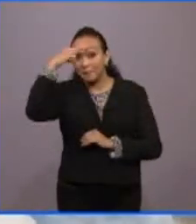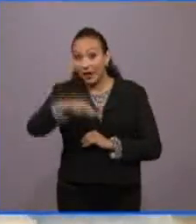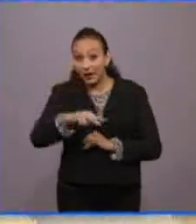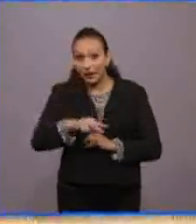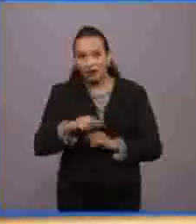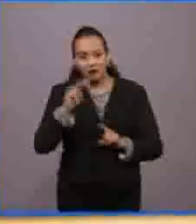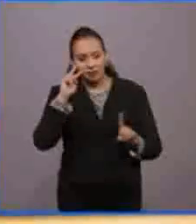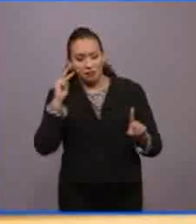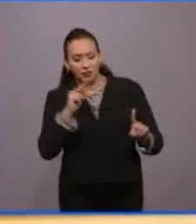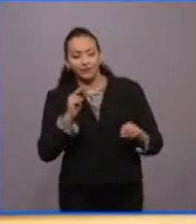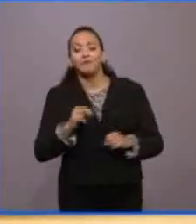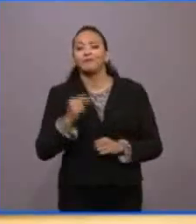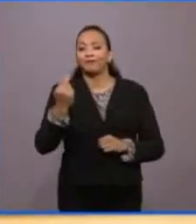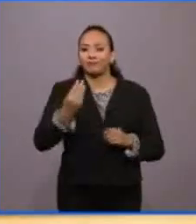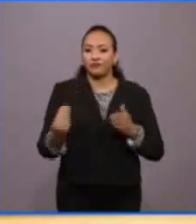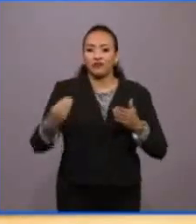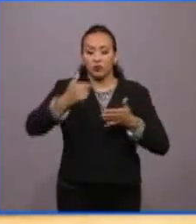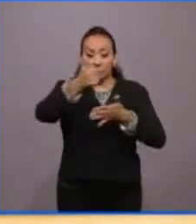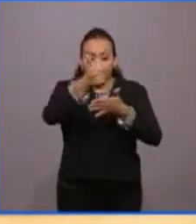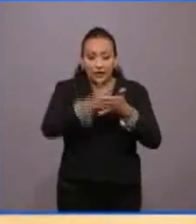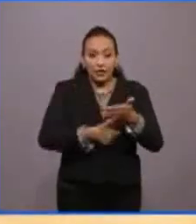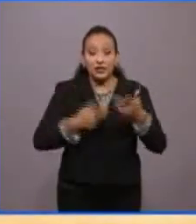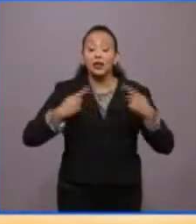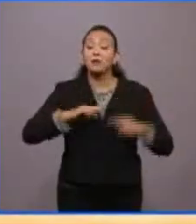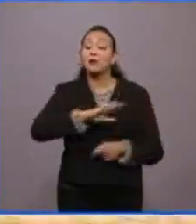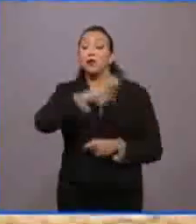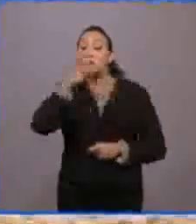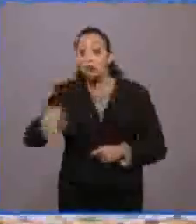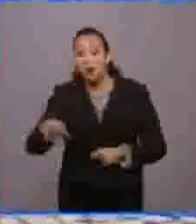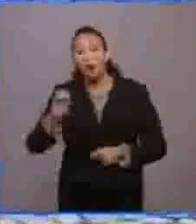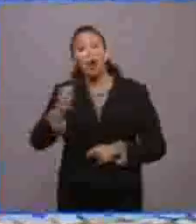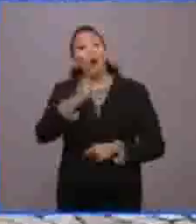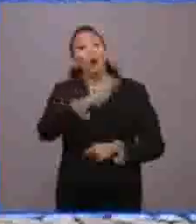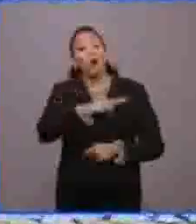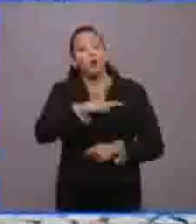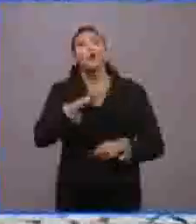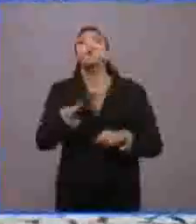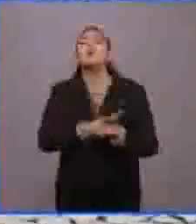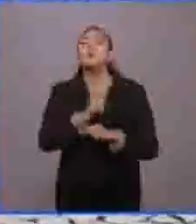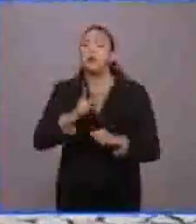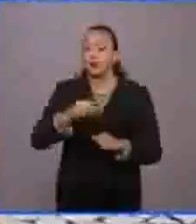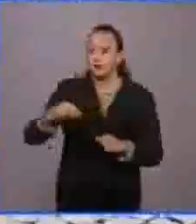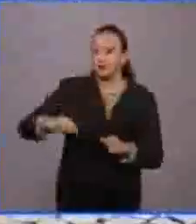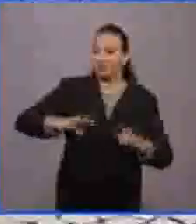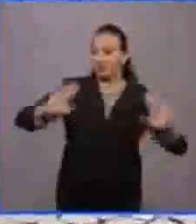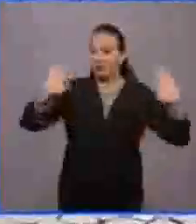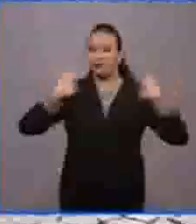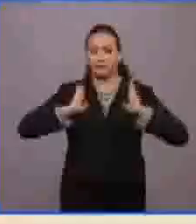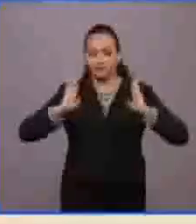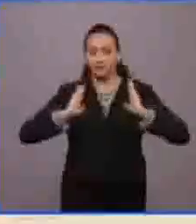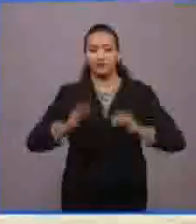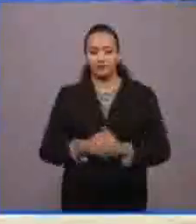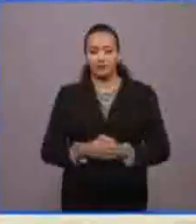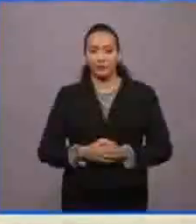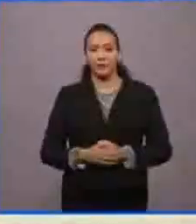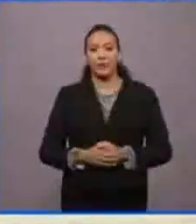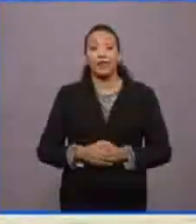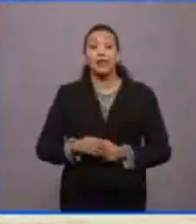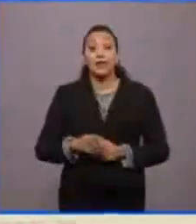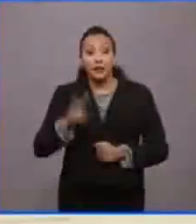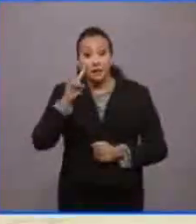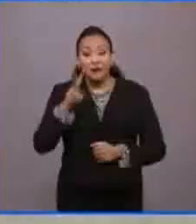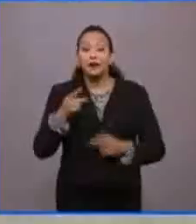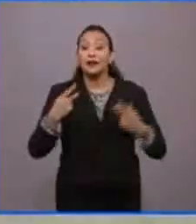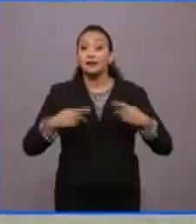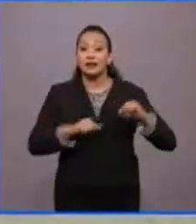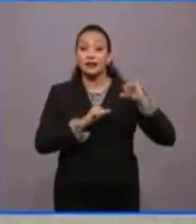la necesidad de crear un registro de personas muertas y heridas derivadas de los actos de las Fuerzas Armadas y de que los agentes